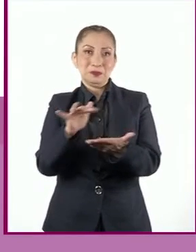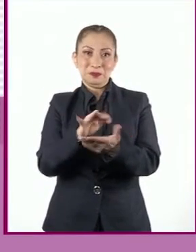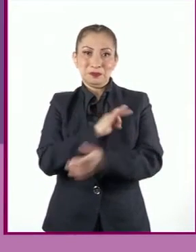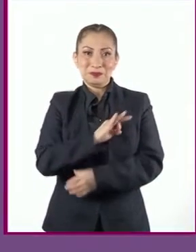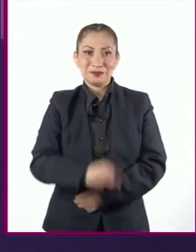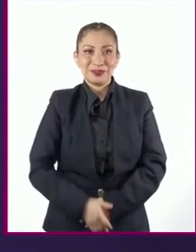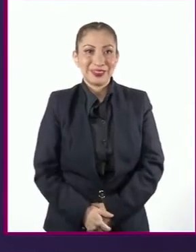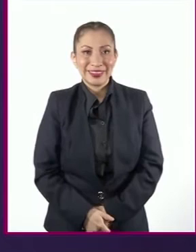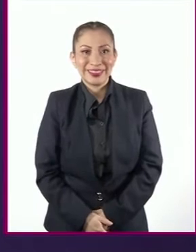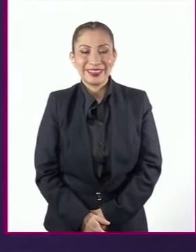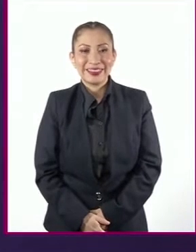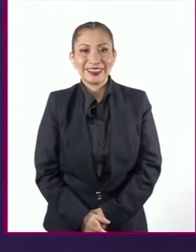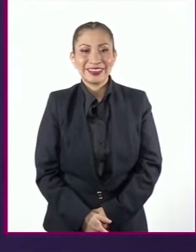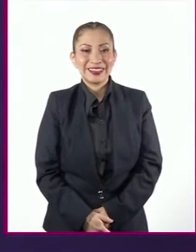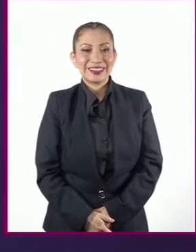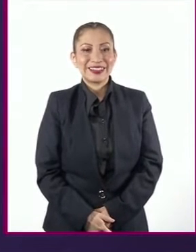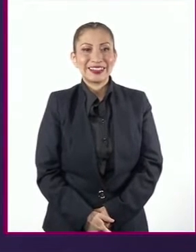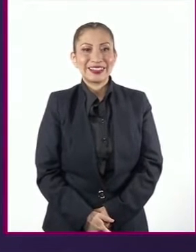leyeran.